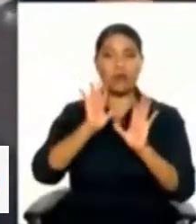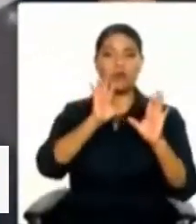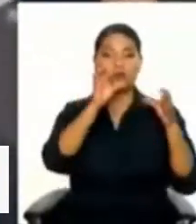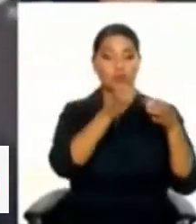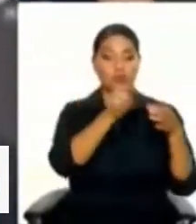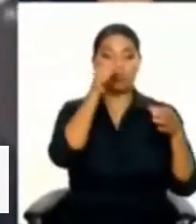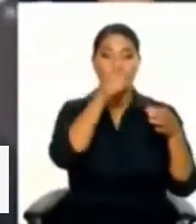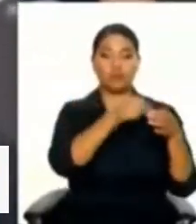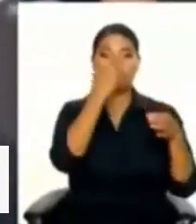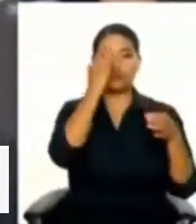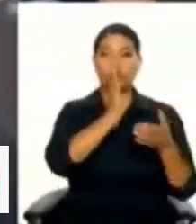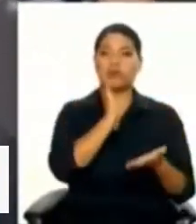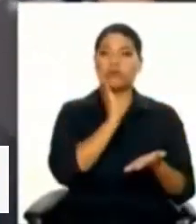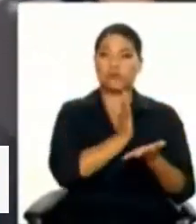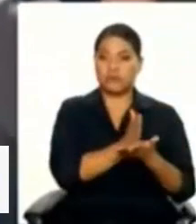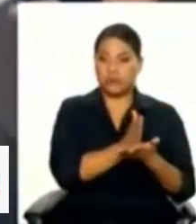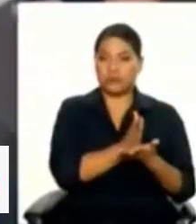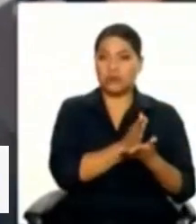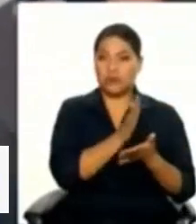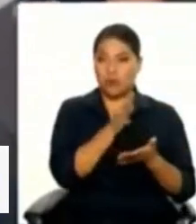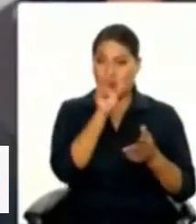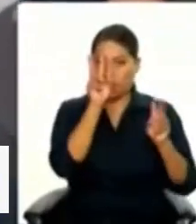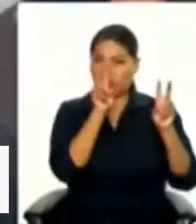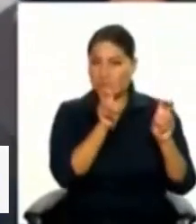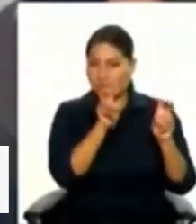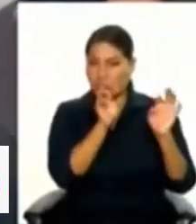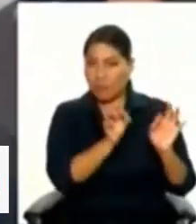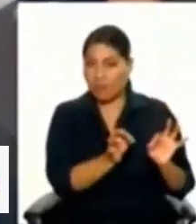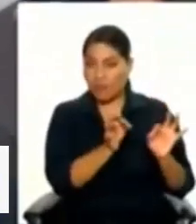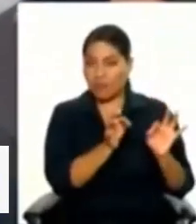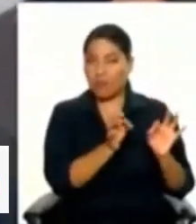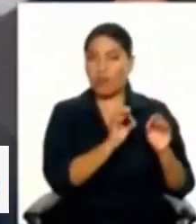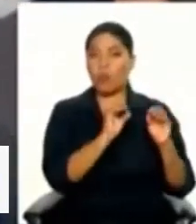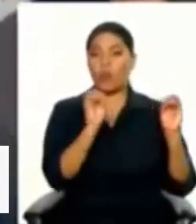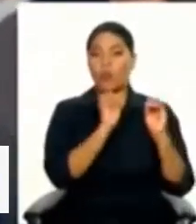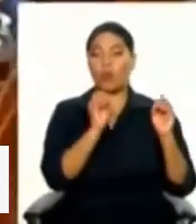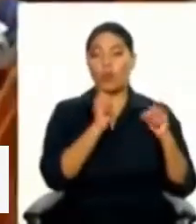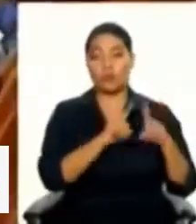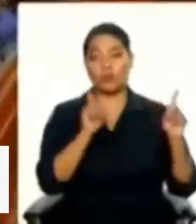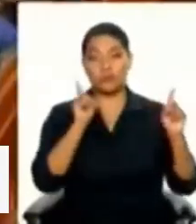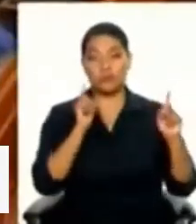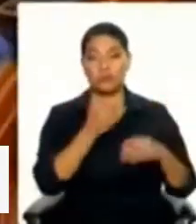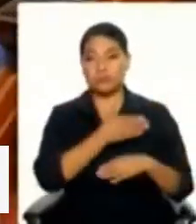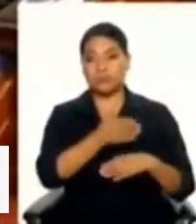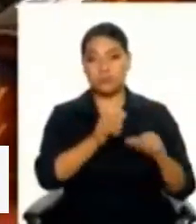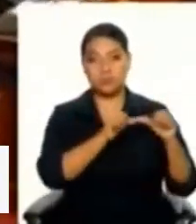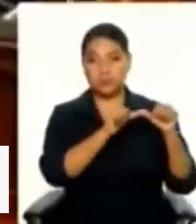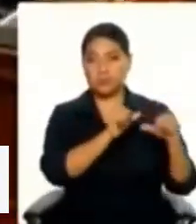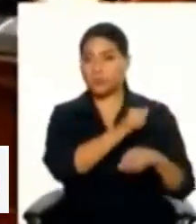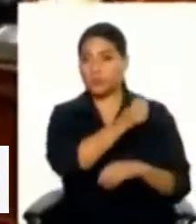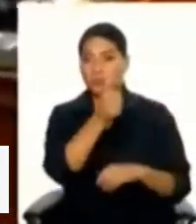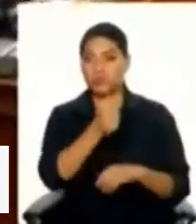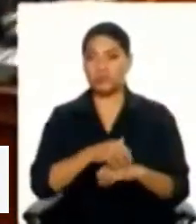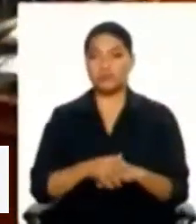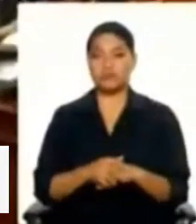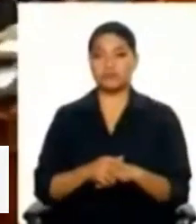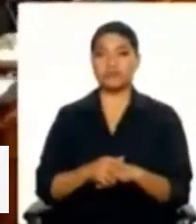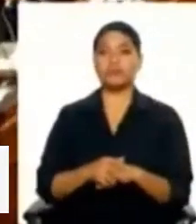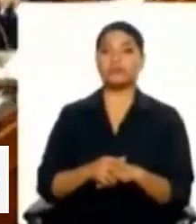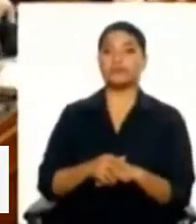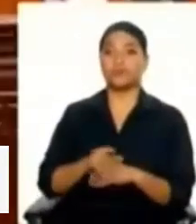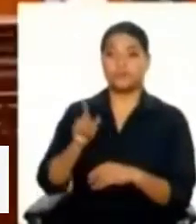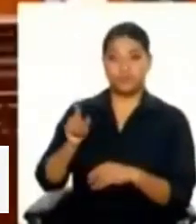una decisión más enfática si es sostenible o no que su permanencia en el cargo. Por su parte, la congresista Norma